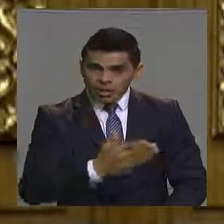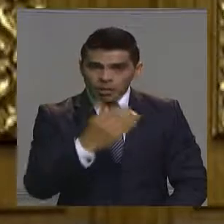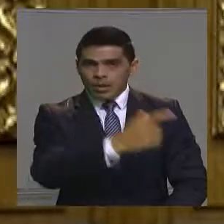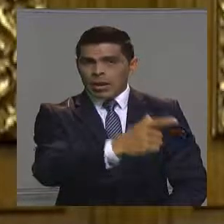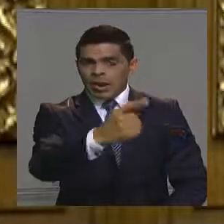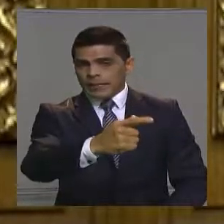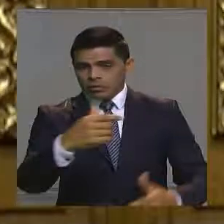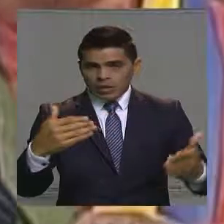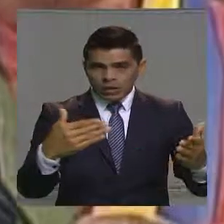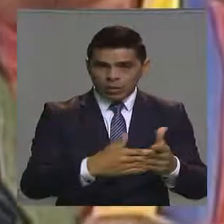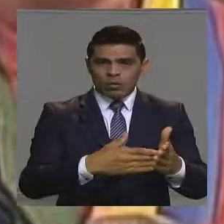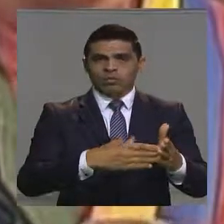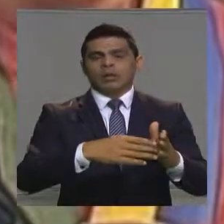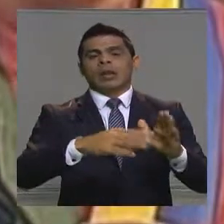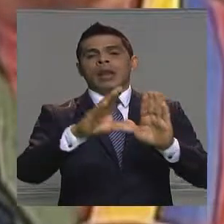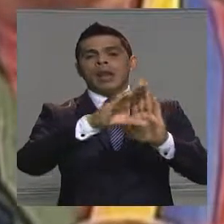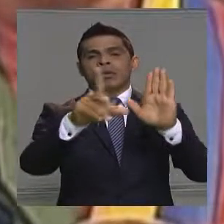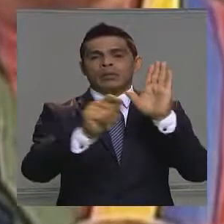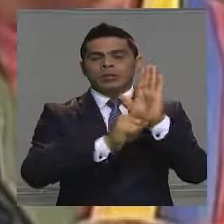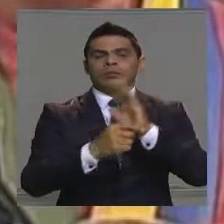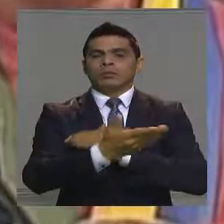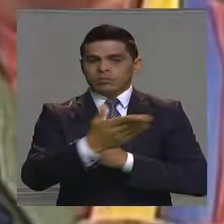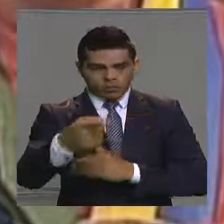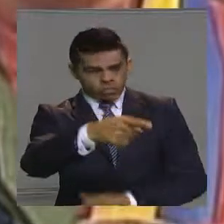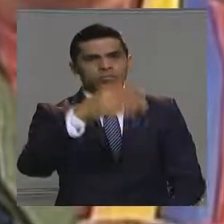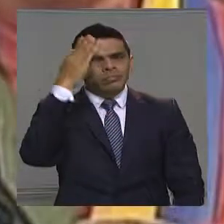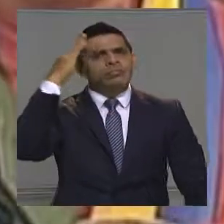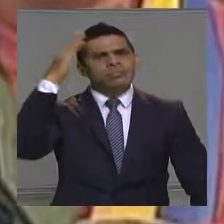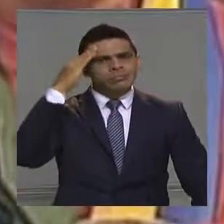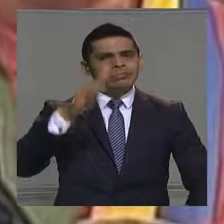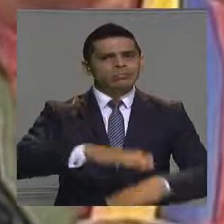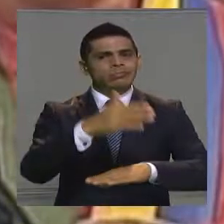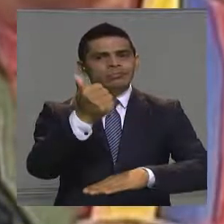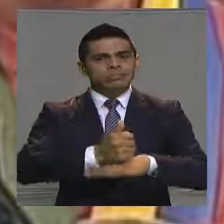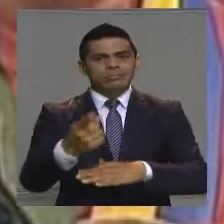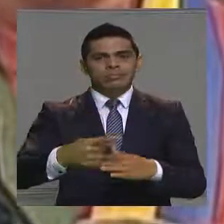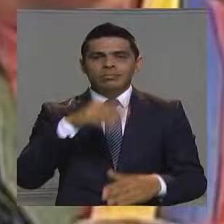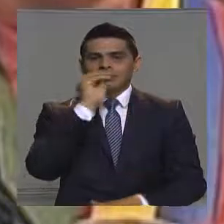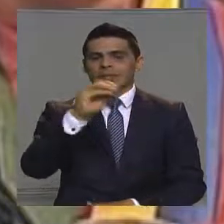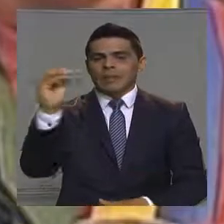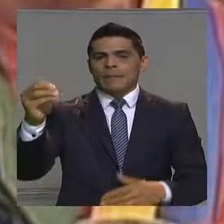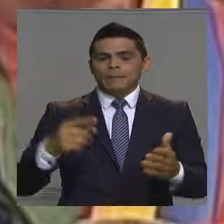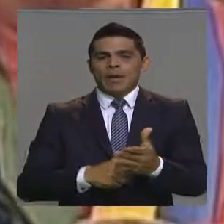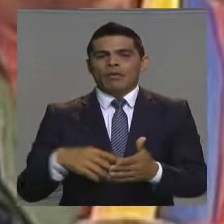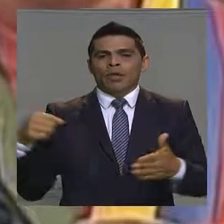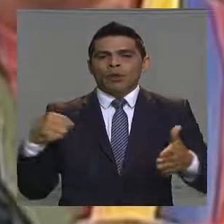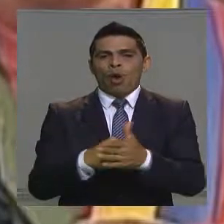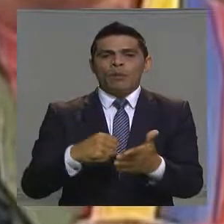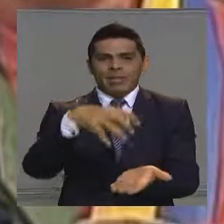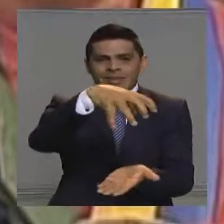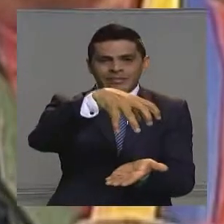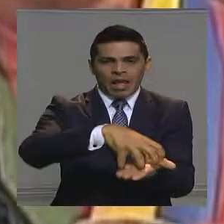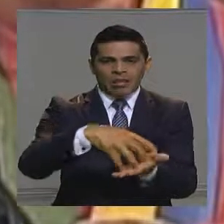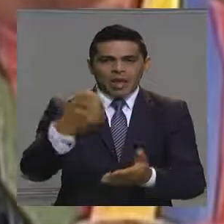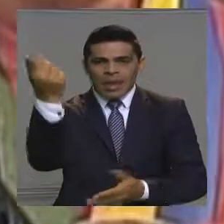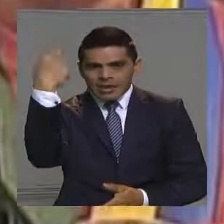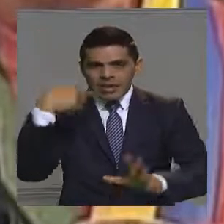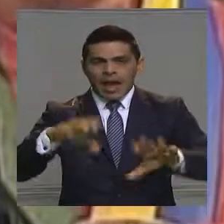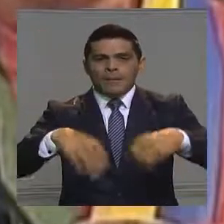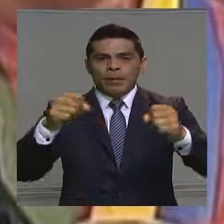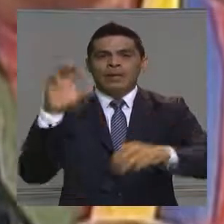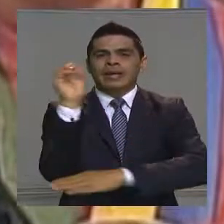de la Constitución. Aténganse a las consecuencias del llamado al golpe de Estado que la pandilla aprobó ayer en la Asamblea Nacional.